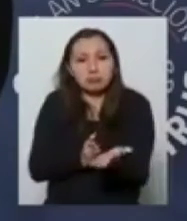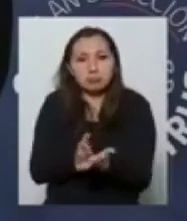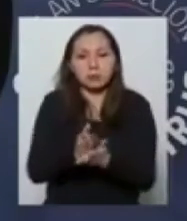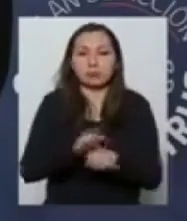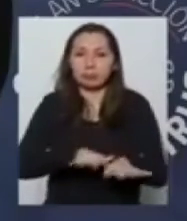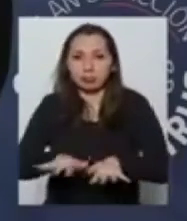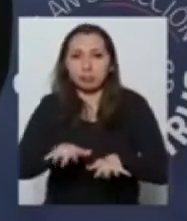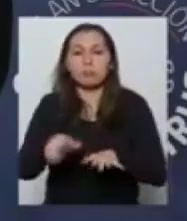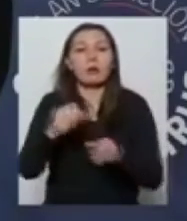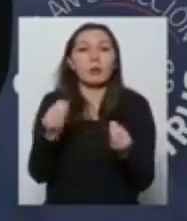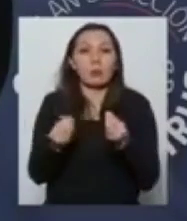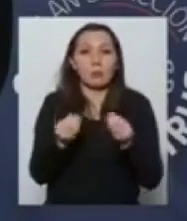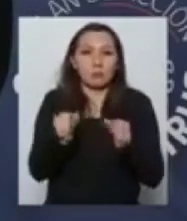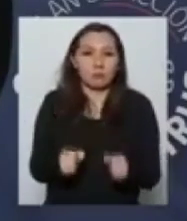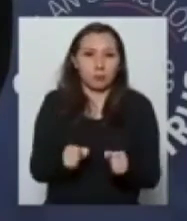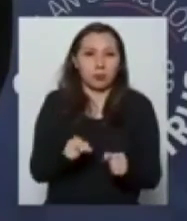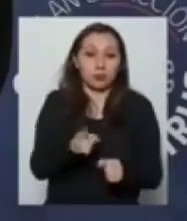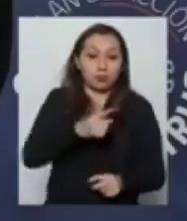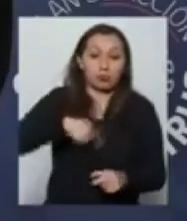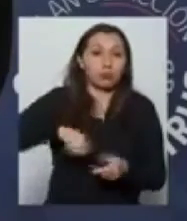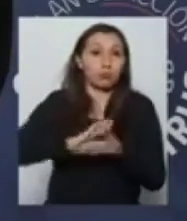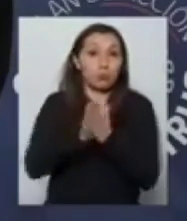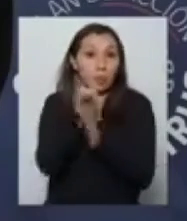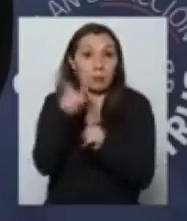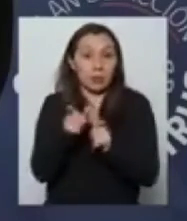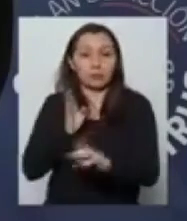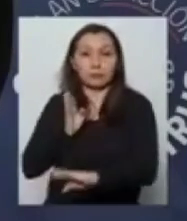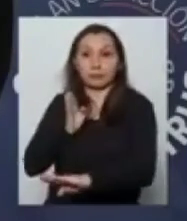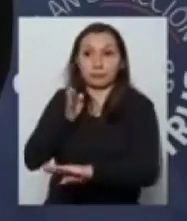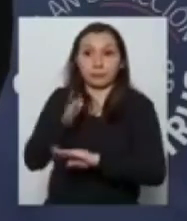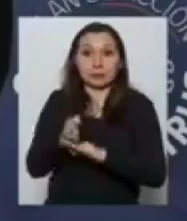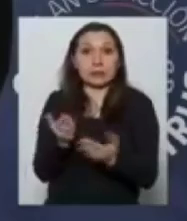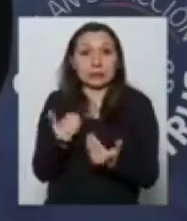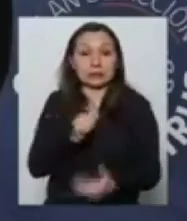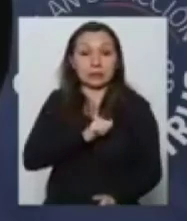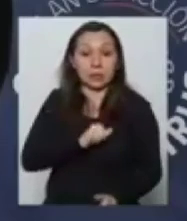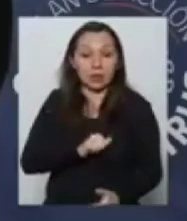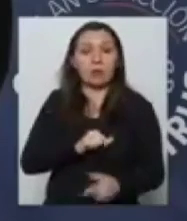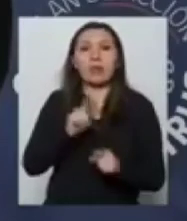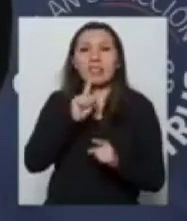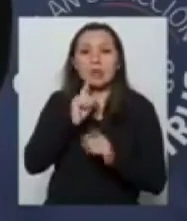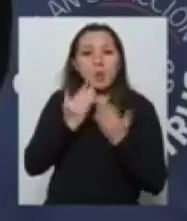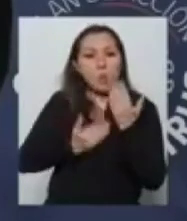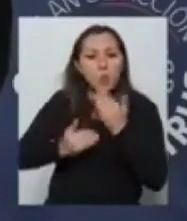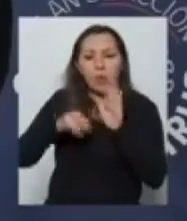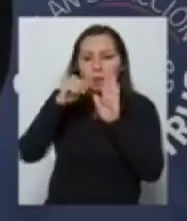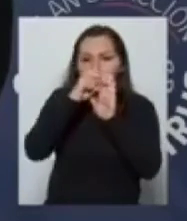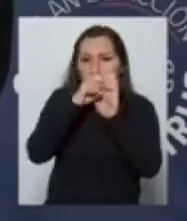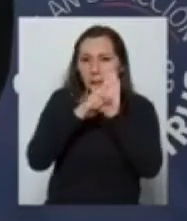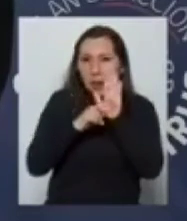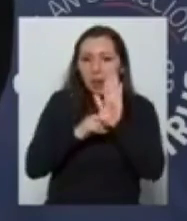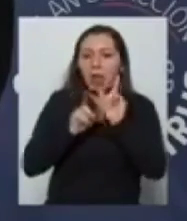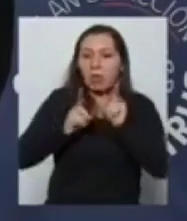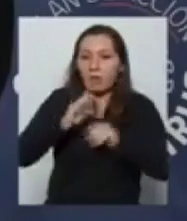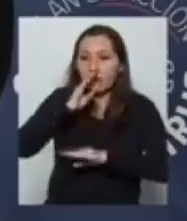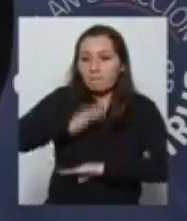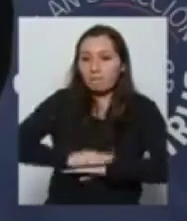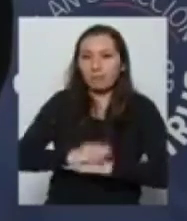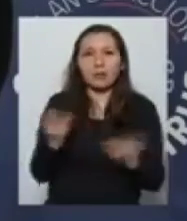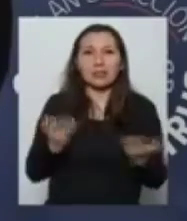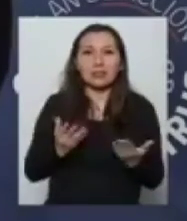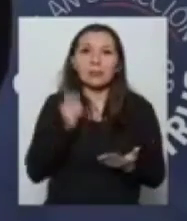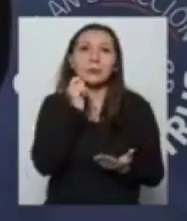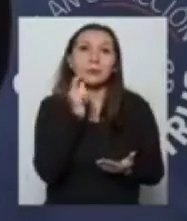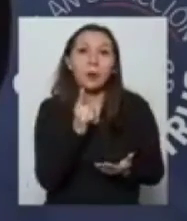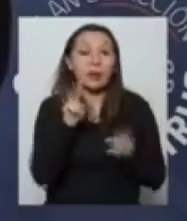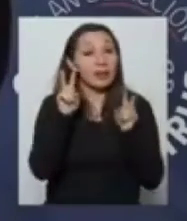operativizado, en el cual, por supuesto, para toda persona que vaya a una cirugía hay determinados cuidados que hay que tener, entre